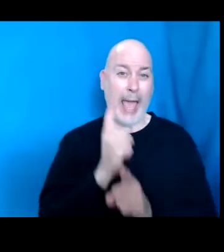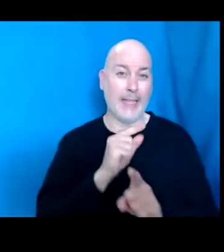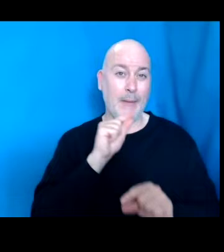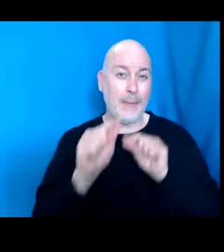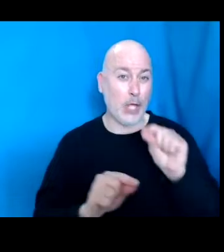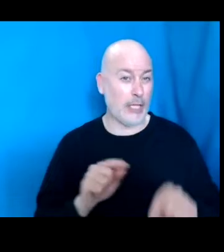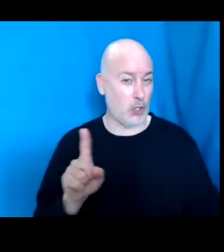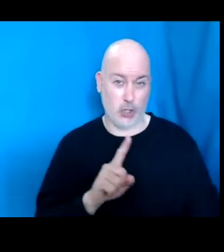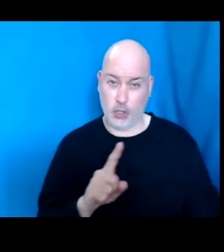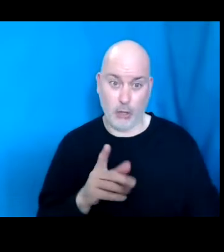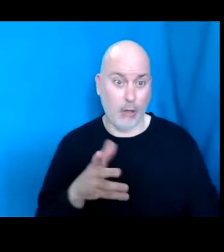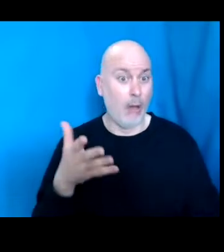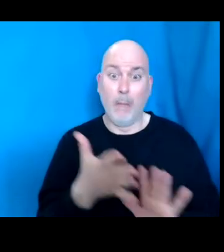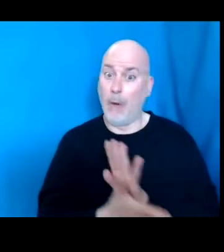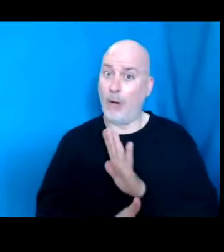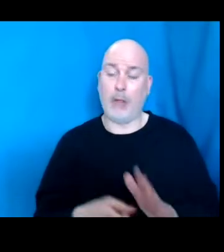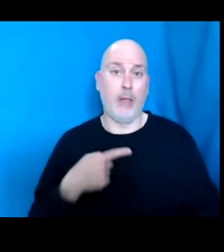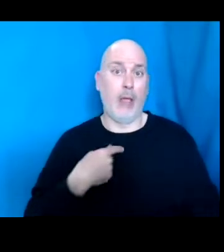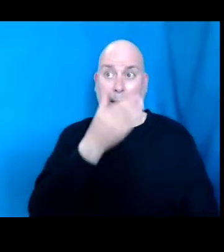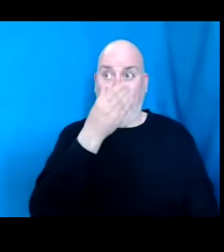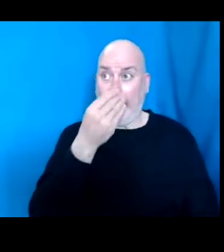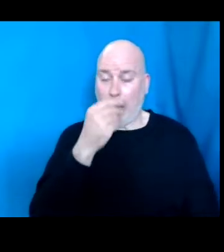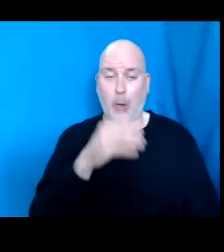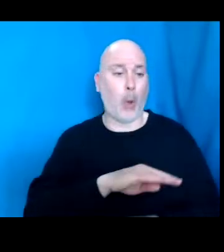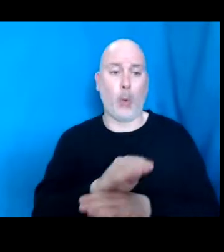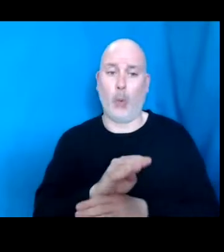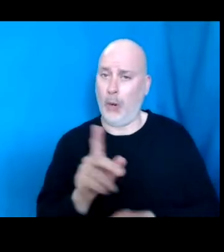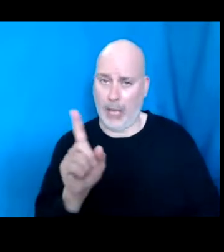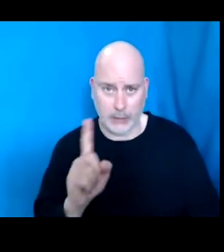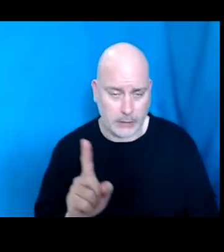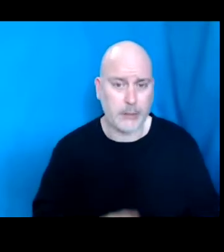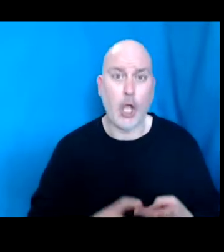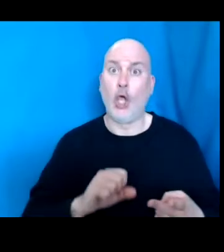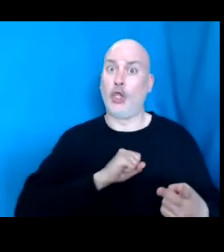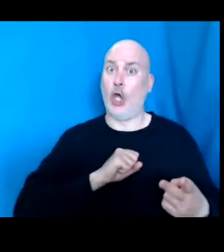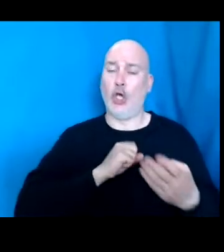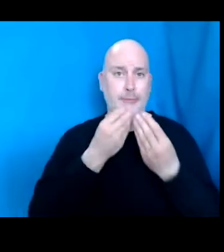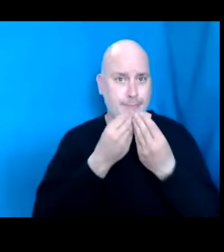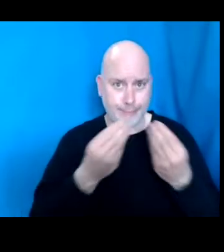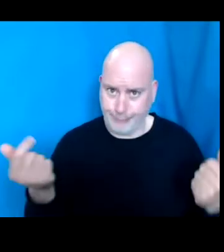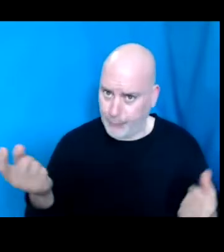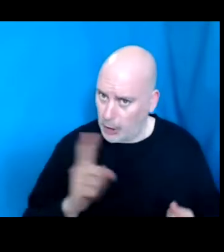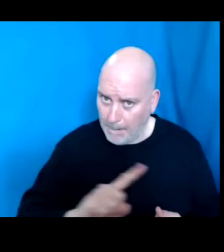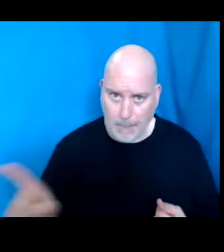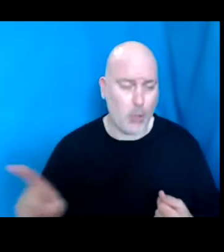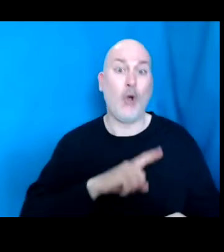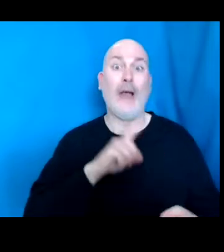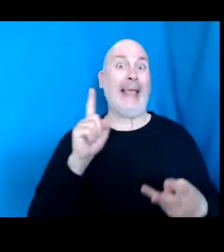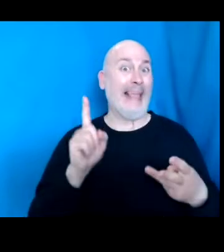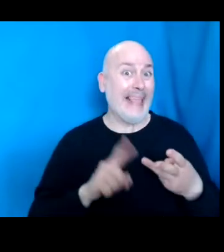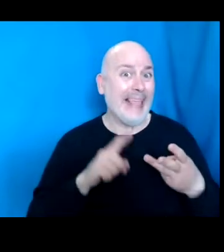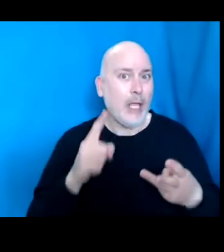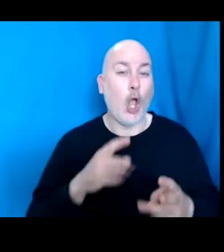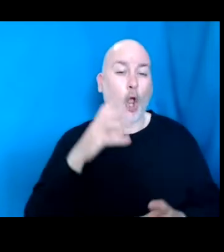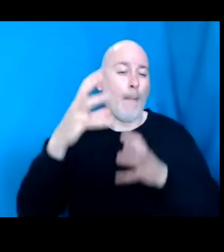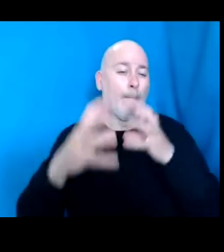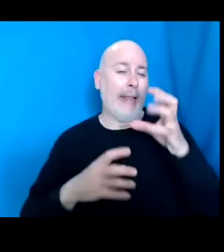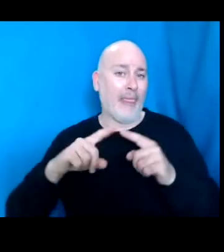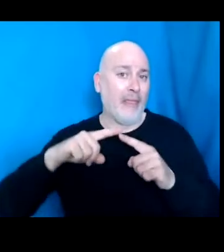ni van a curar el catarro, ni van a eliminar la tos, ni tampoco van a evitar las posibles